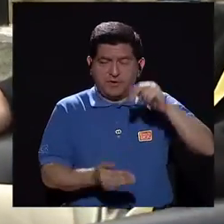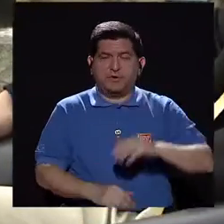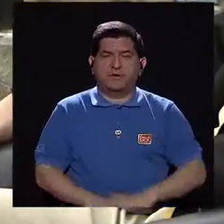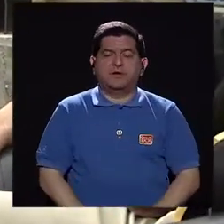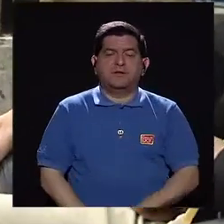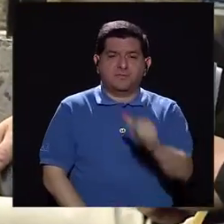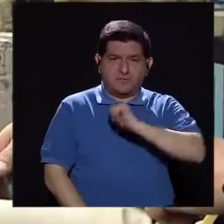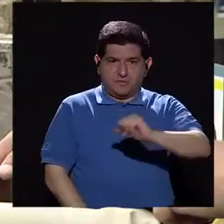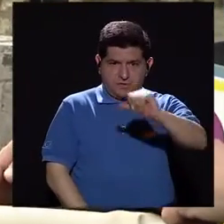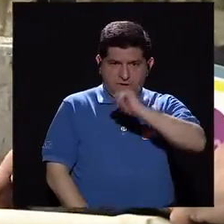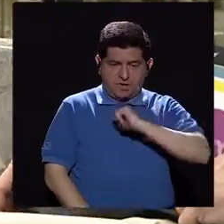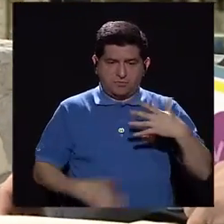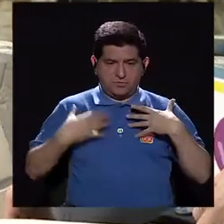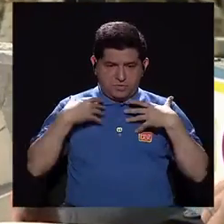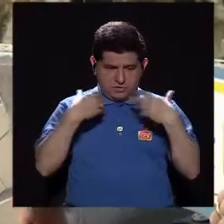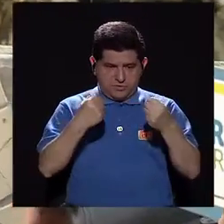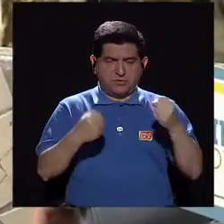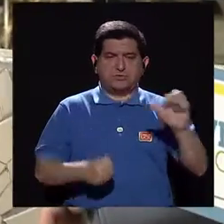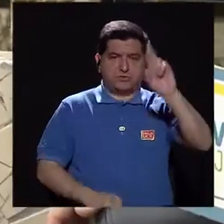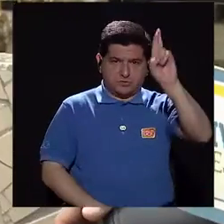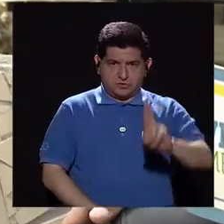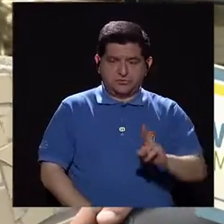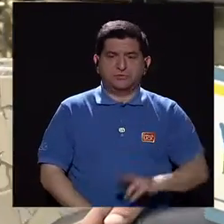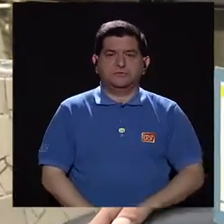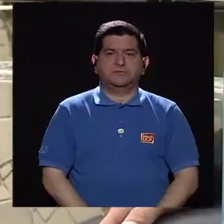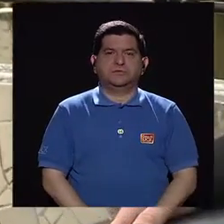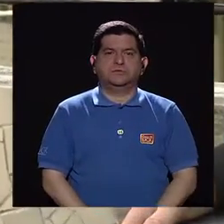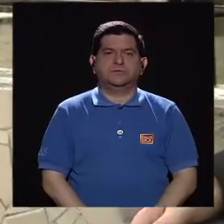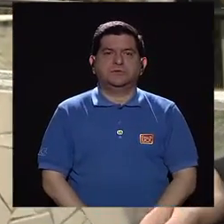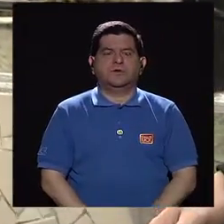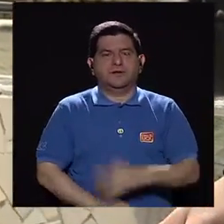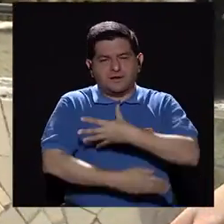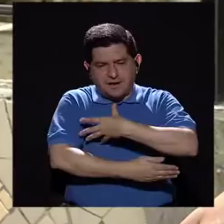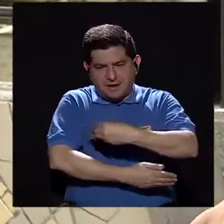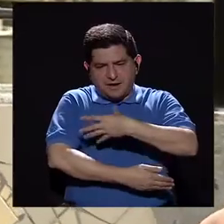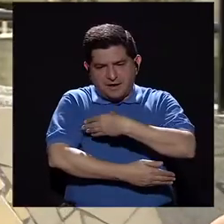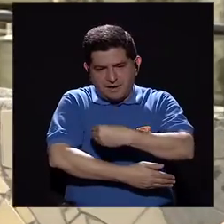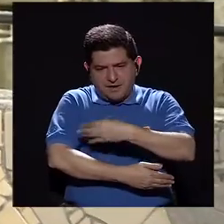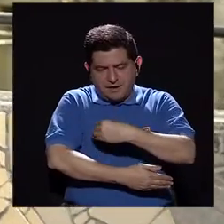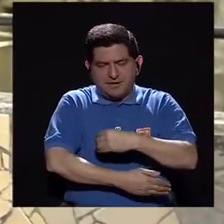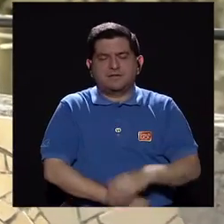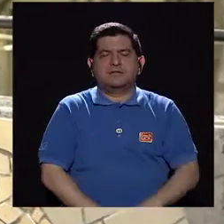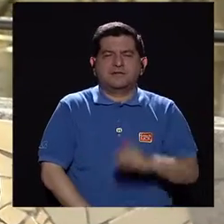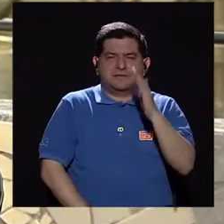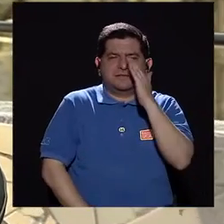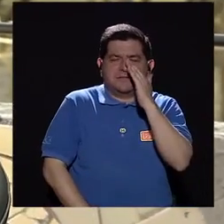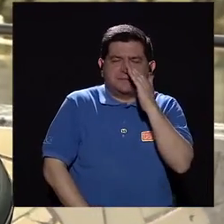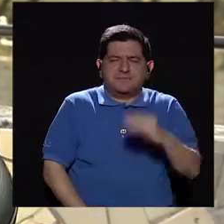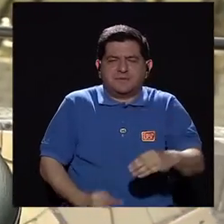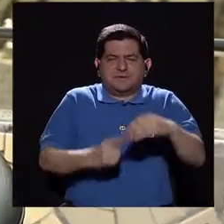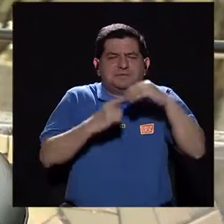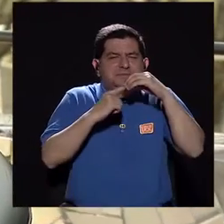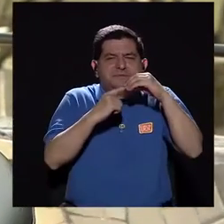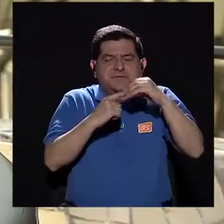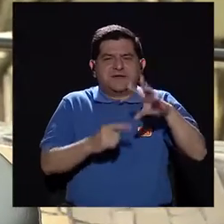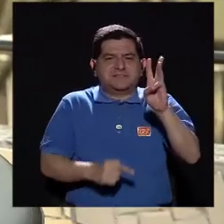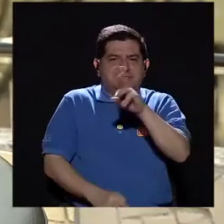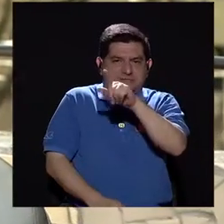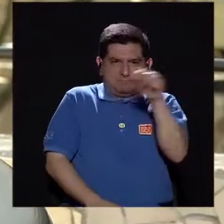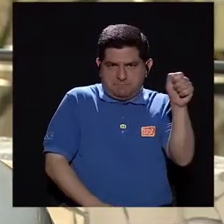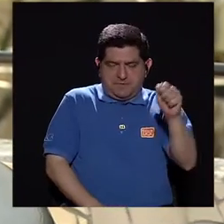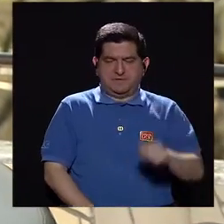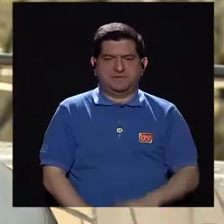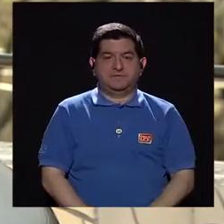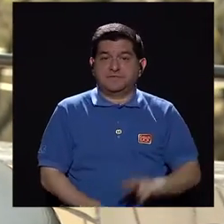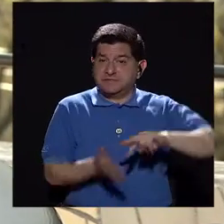las autoridades de salud de Costa Rica es lactancia materna exclusiva los primeros 6 meses. ¿Qué